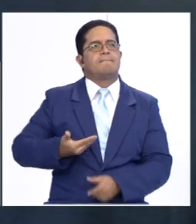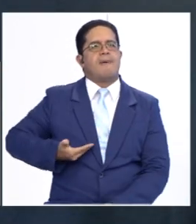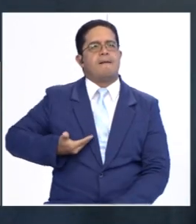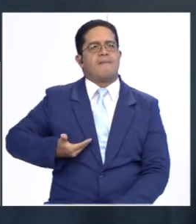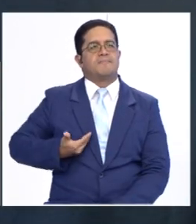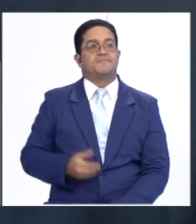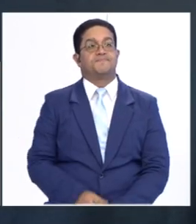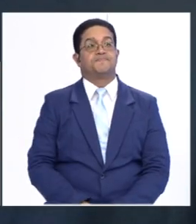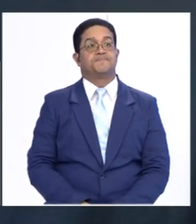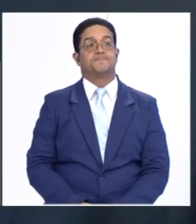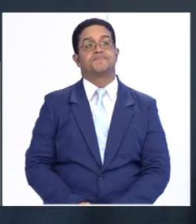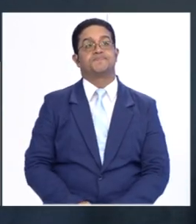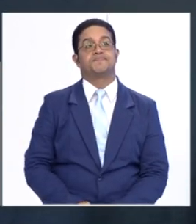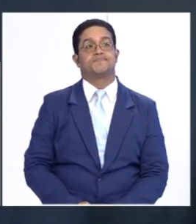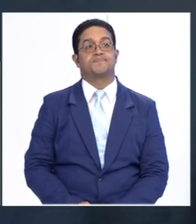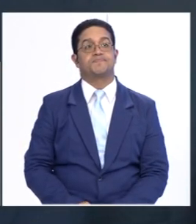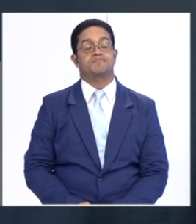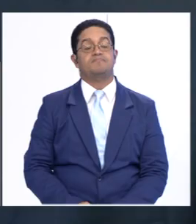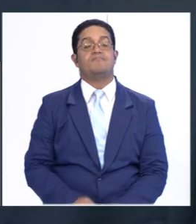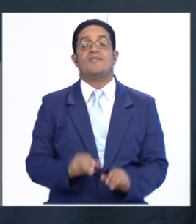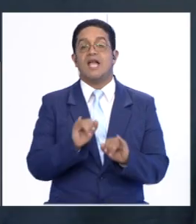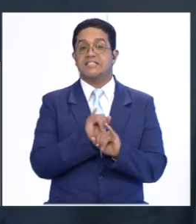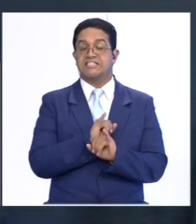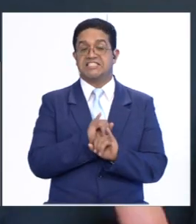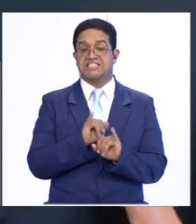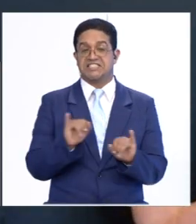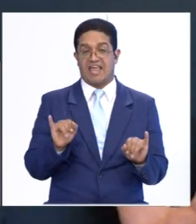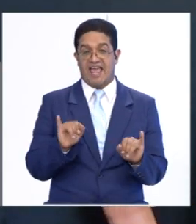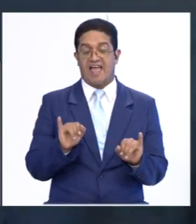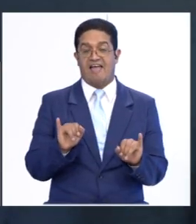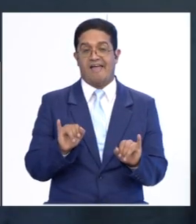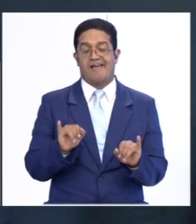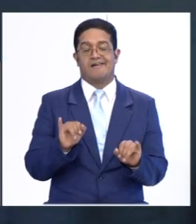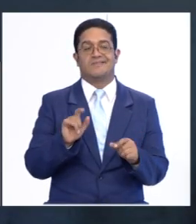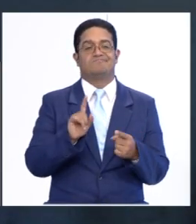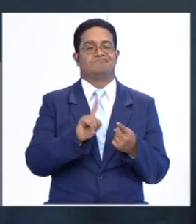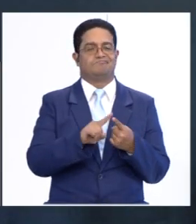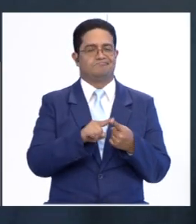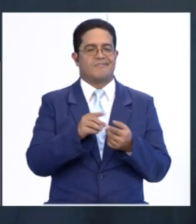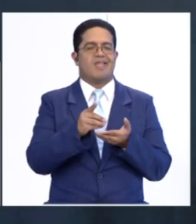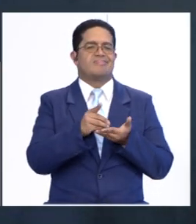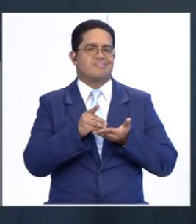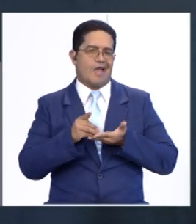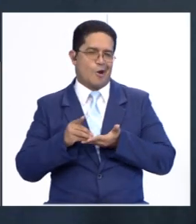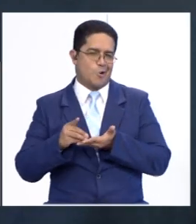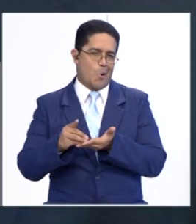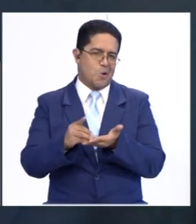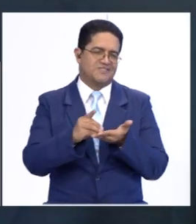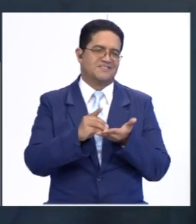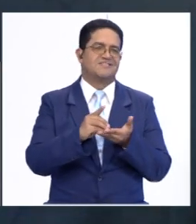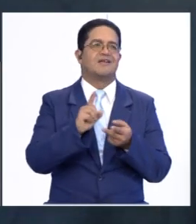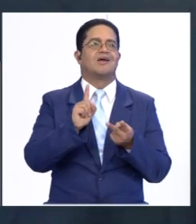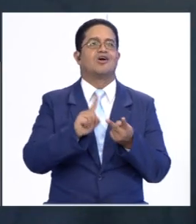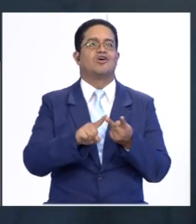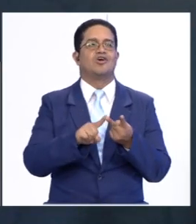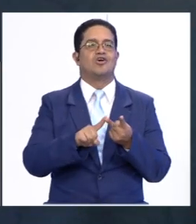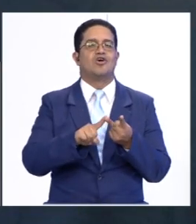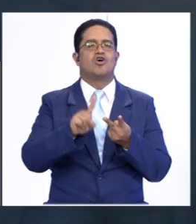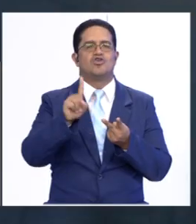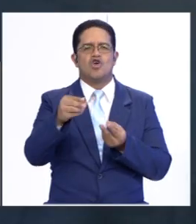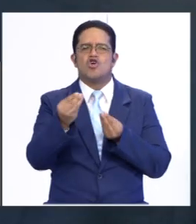crear toda una infraestructura desde el diagnóstico precoz hasta su